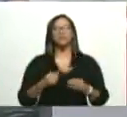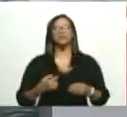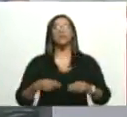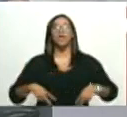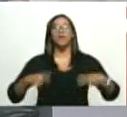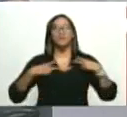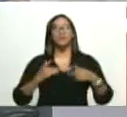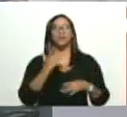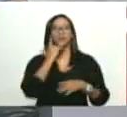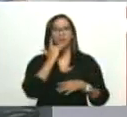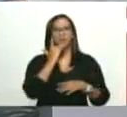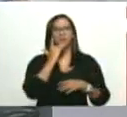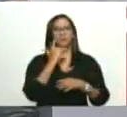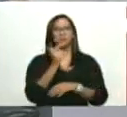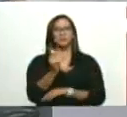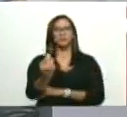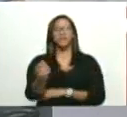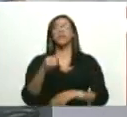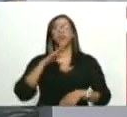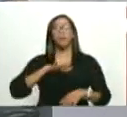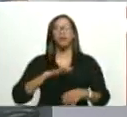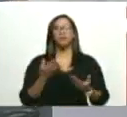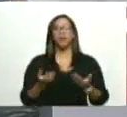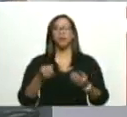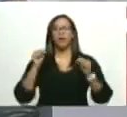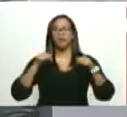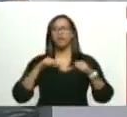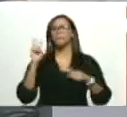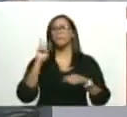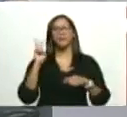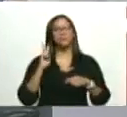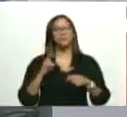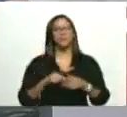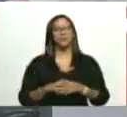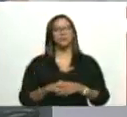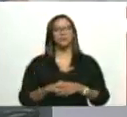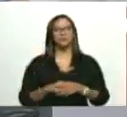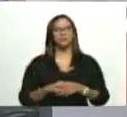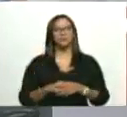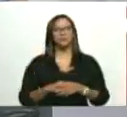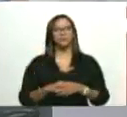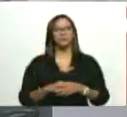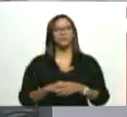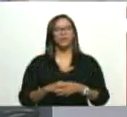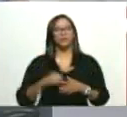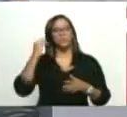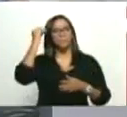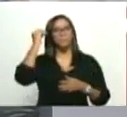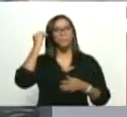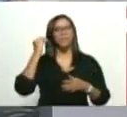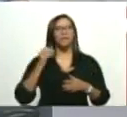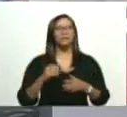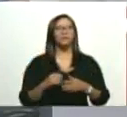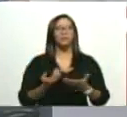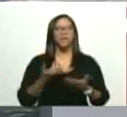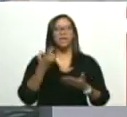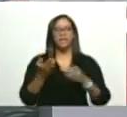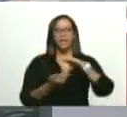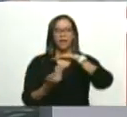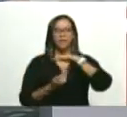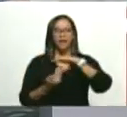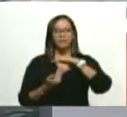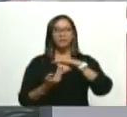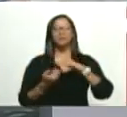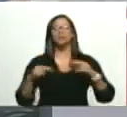que nosotros hemos estado tratando de construir aquí en Venezuela todos estos años, pues eso creo que es la base de